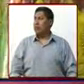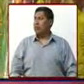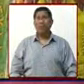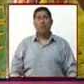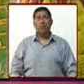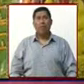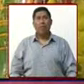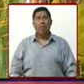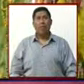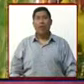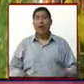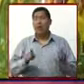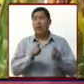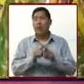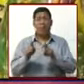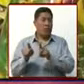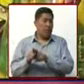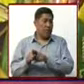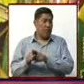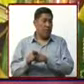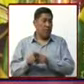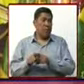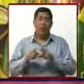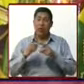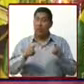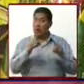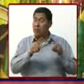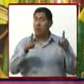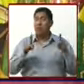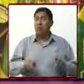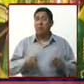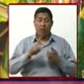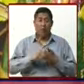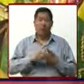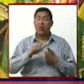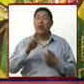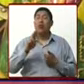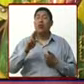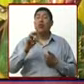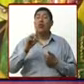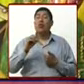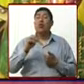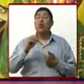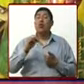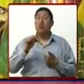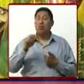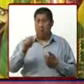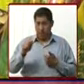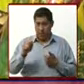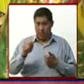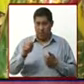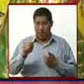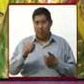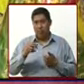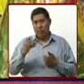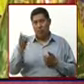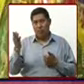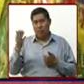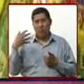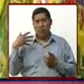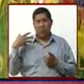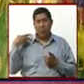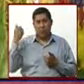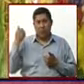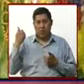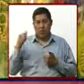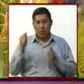Ha logrado la presión en los siguientes ciudadanos: el señor Román Wilder Kawai Cosío, el ayudante general del señor